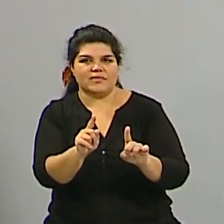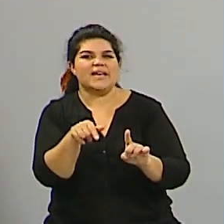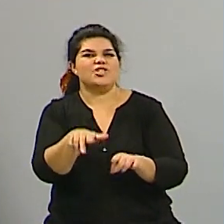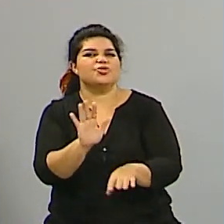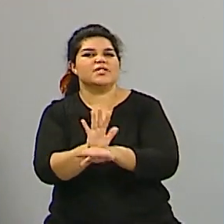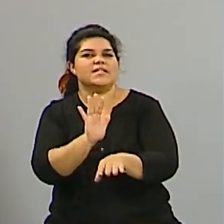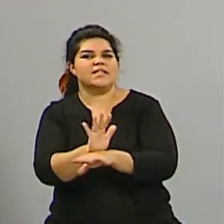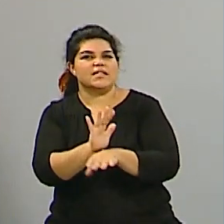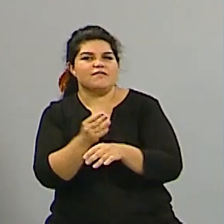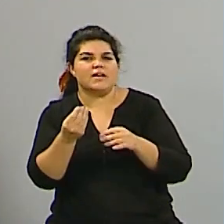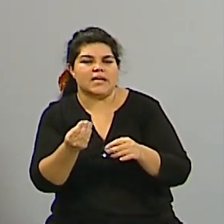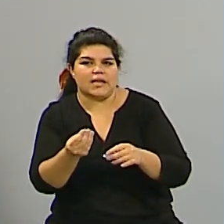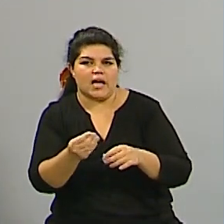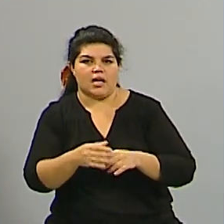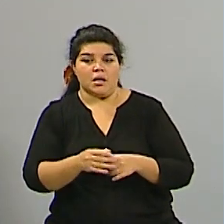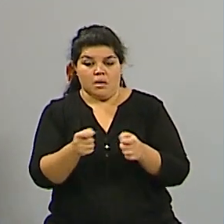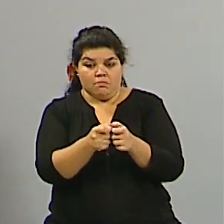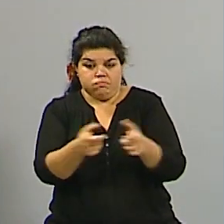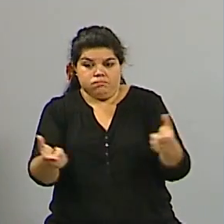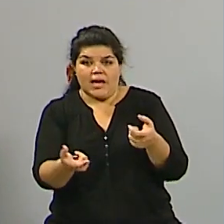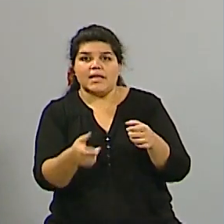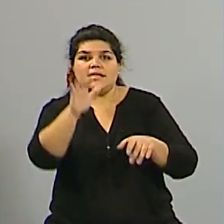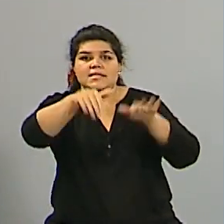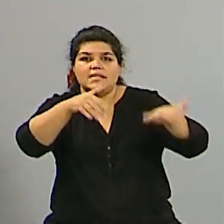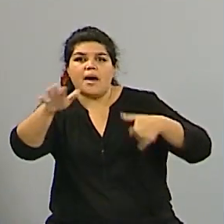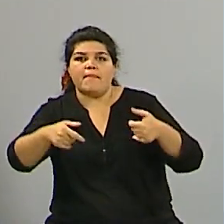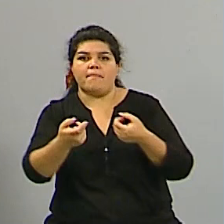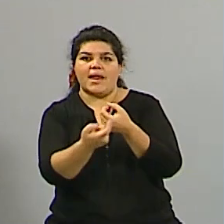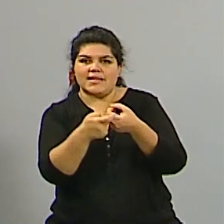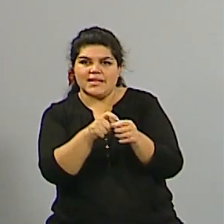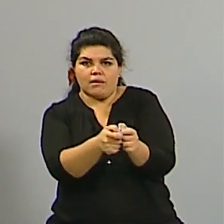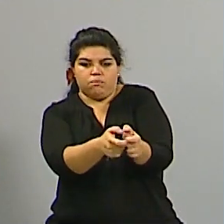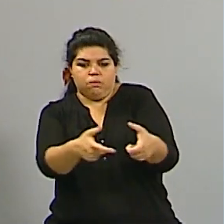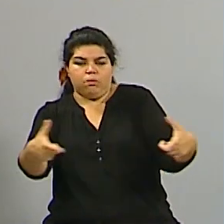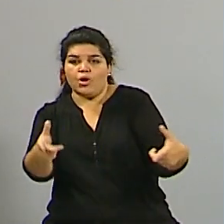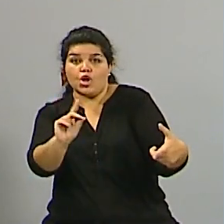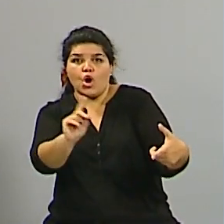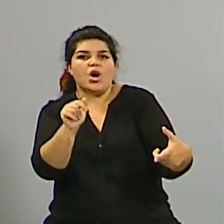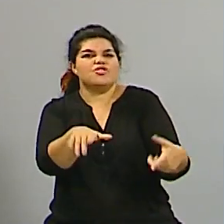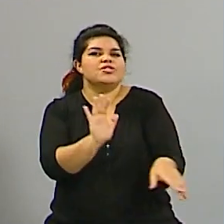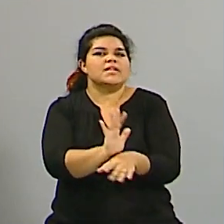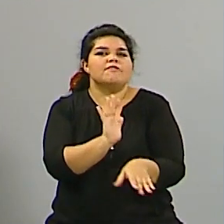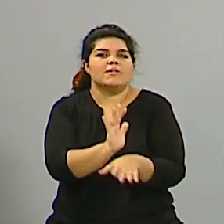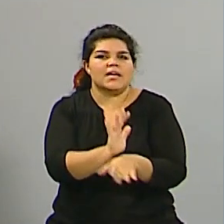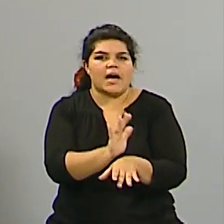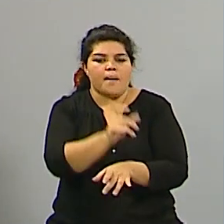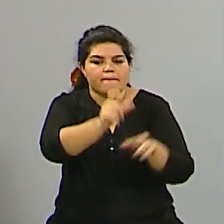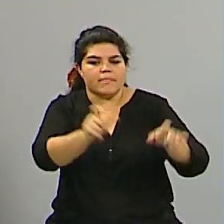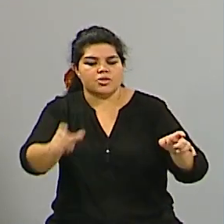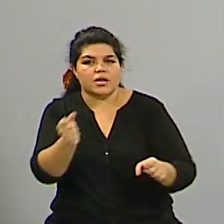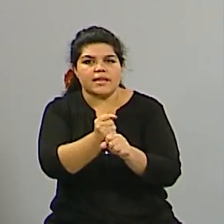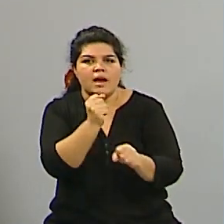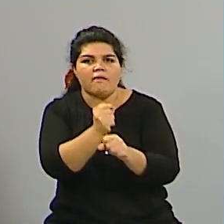hacer ese trabajo de ampliar la base va a tirar el salario real general de la clase trabajadora a la